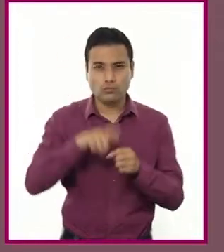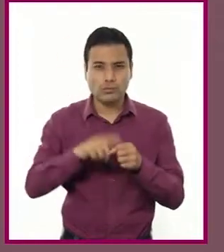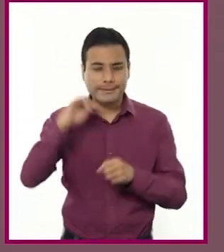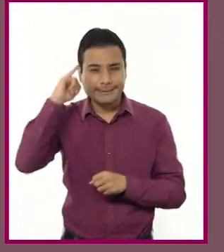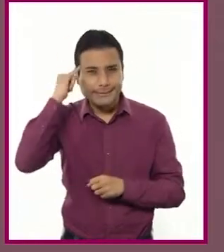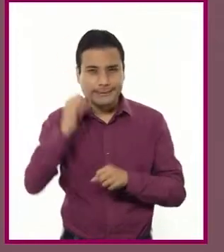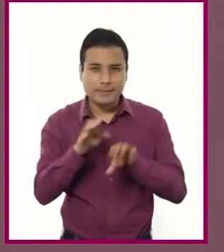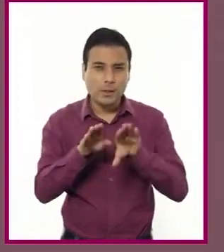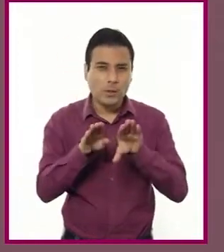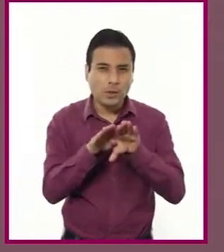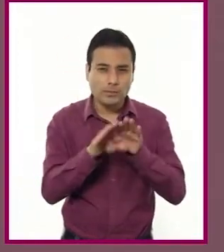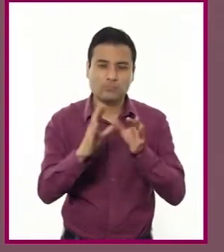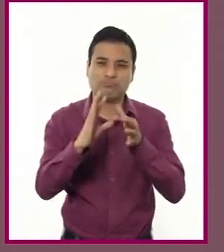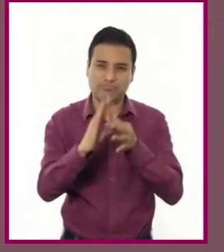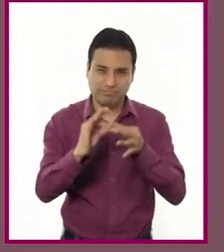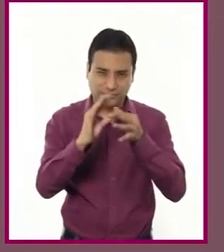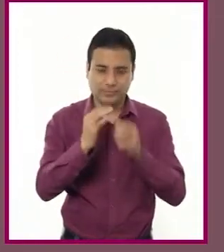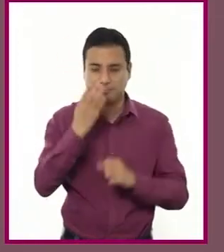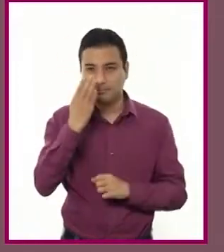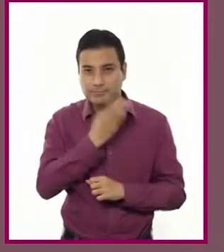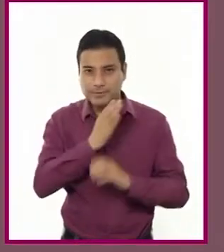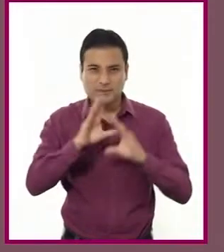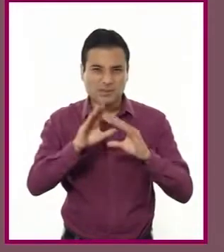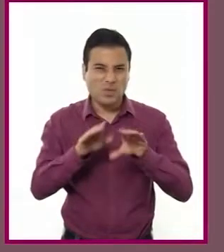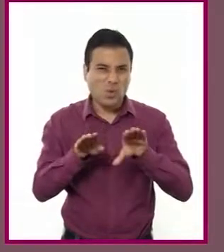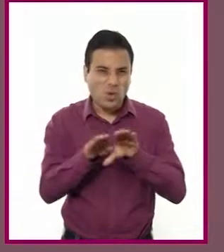de la evangelización en la región central de México.